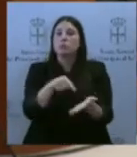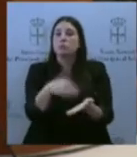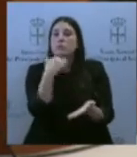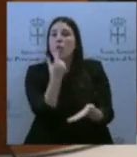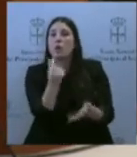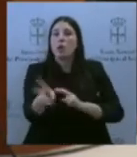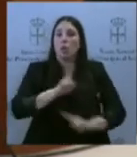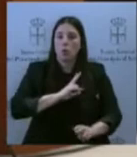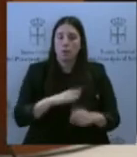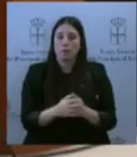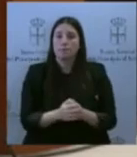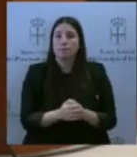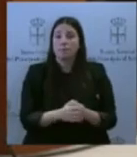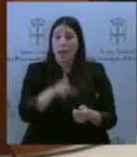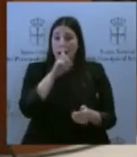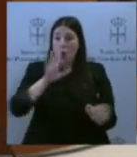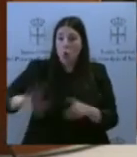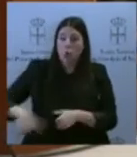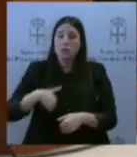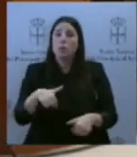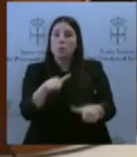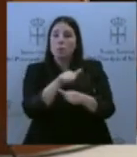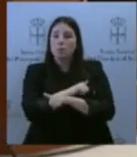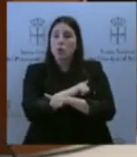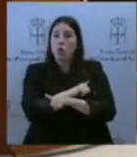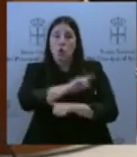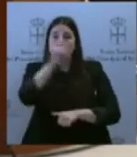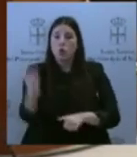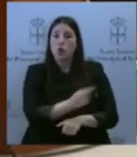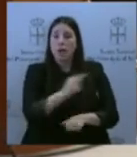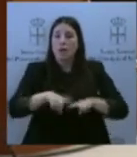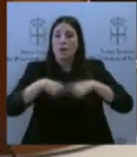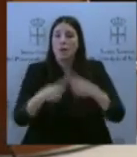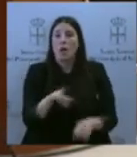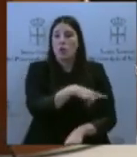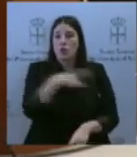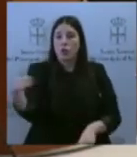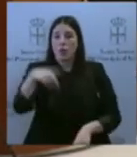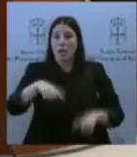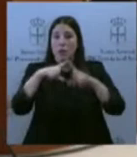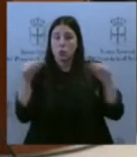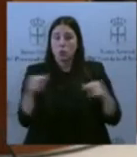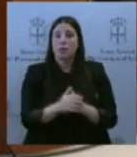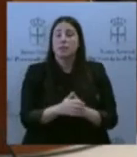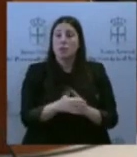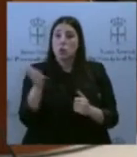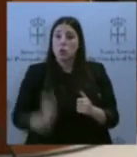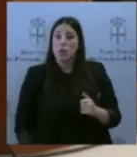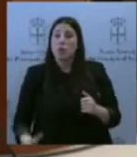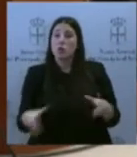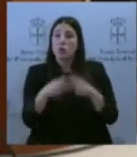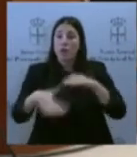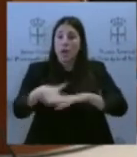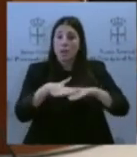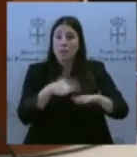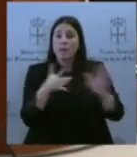el desempleo total familiar duplicóse en Asturias. El salario social básico y una herramienta absolutamente